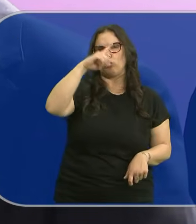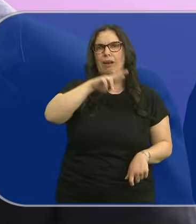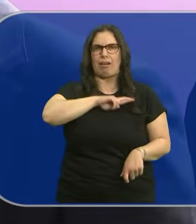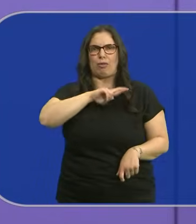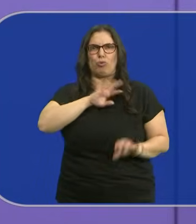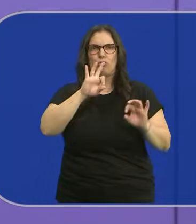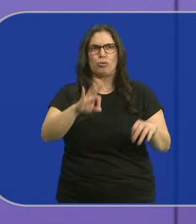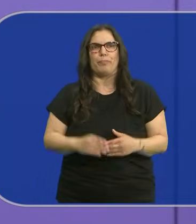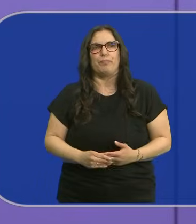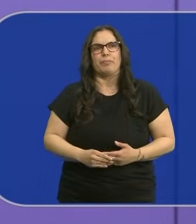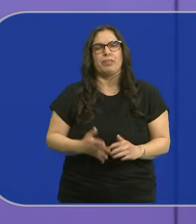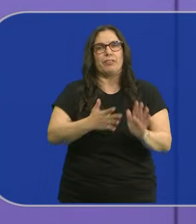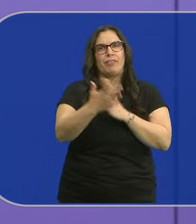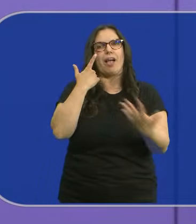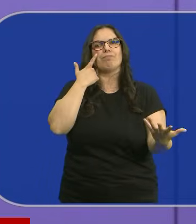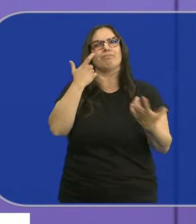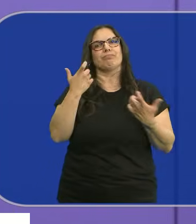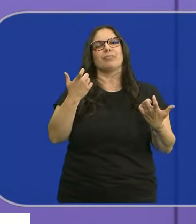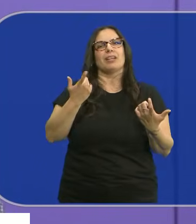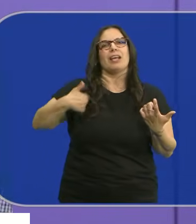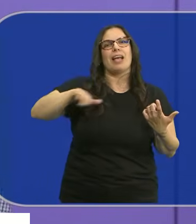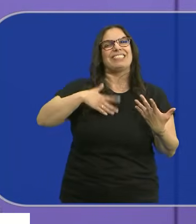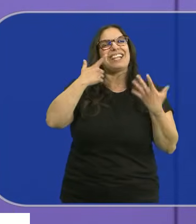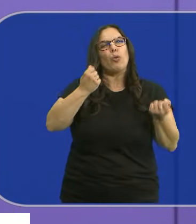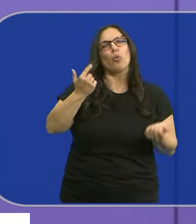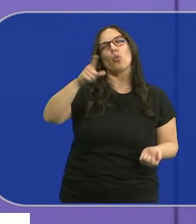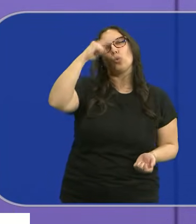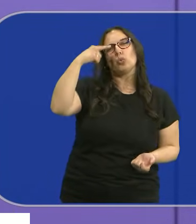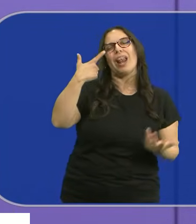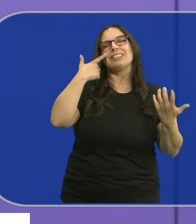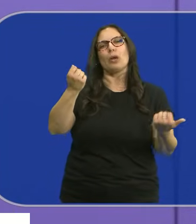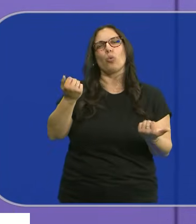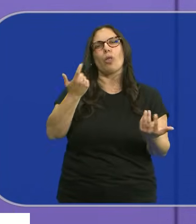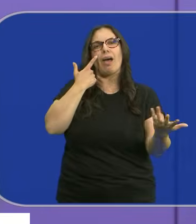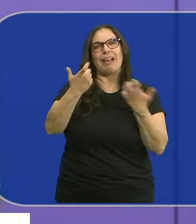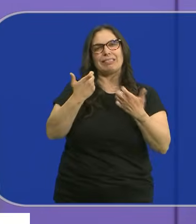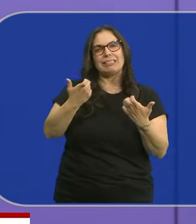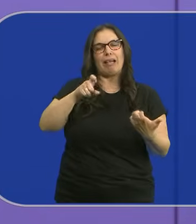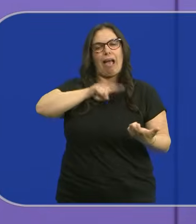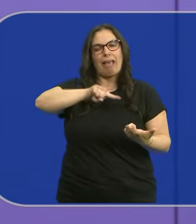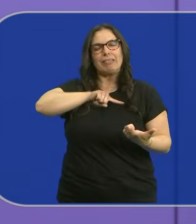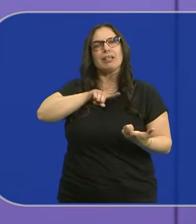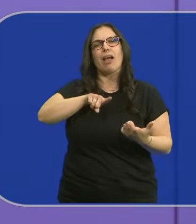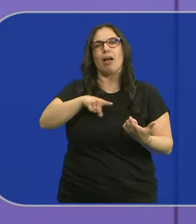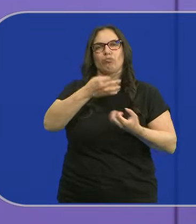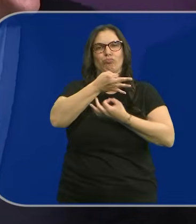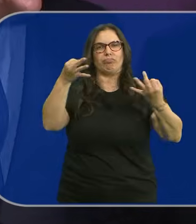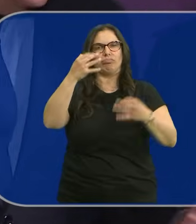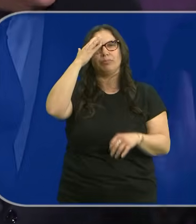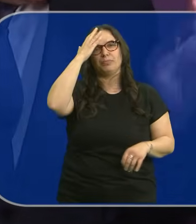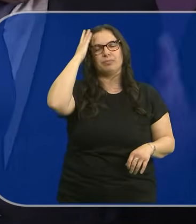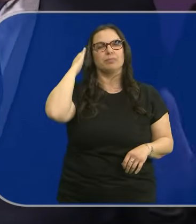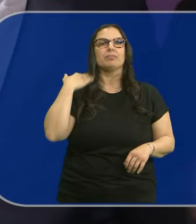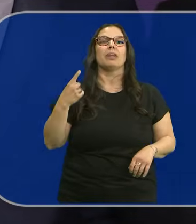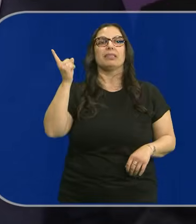y religioso. Nuestra salud cultural, nuestra salud artística, nuestra salud ética está bien. Así